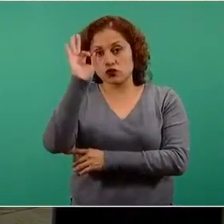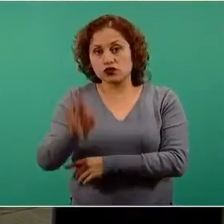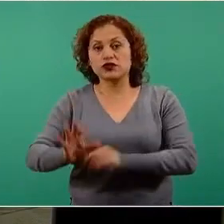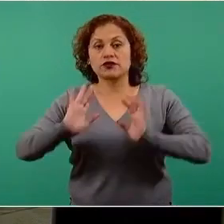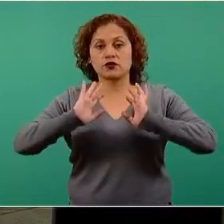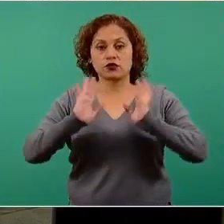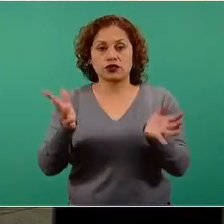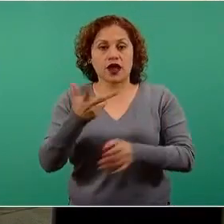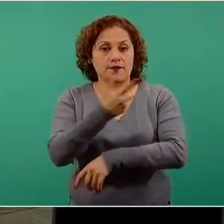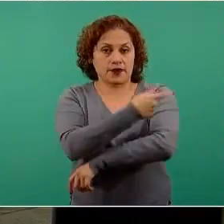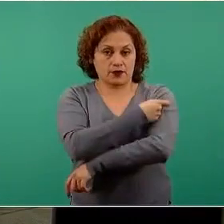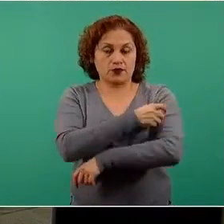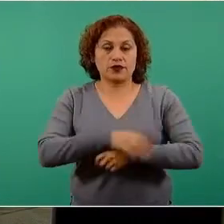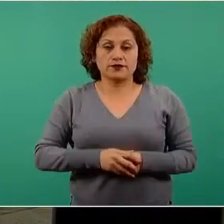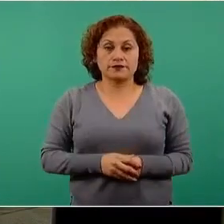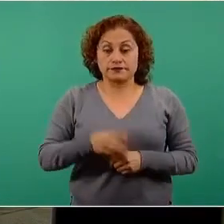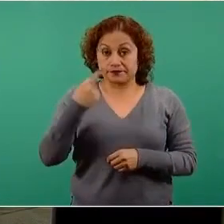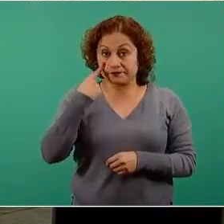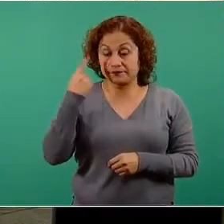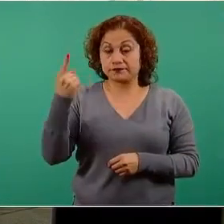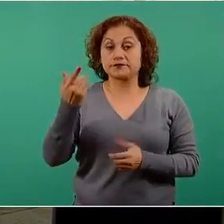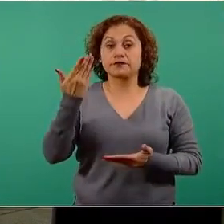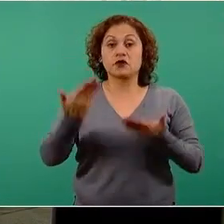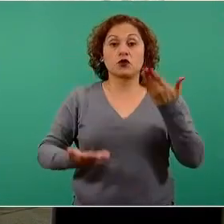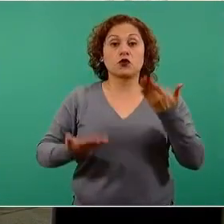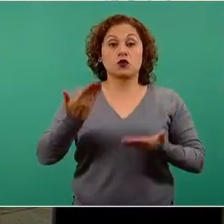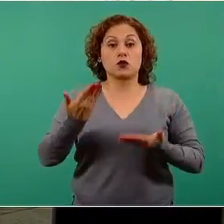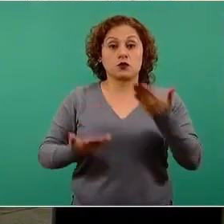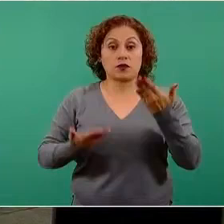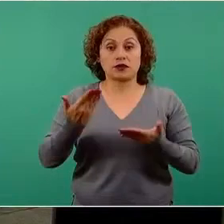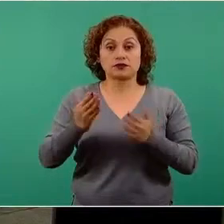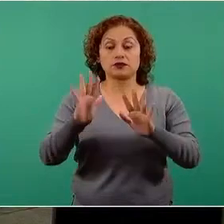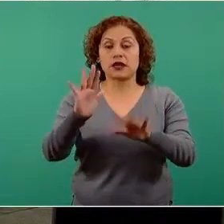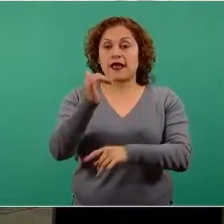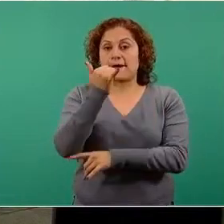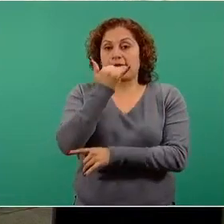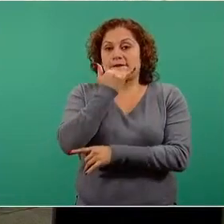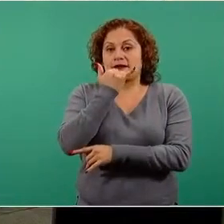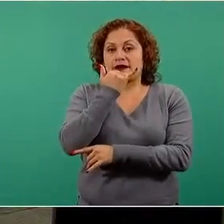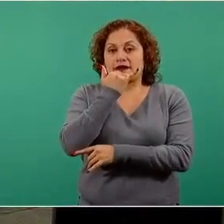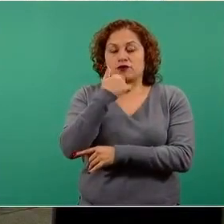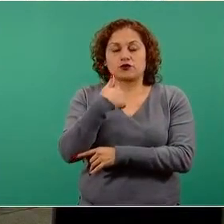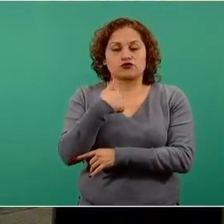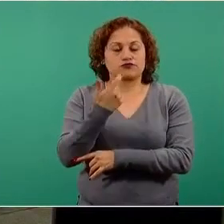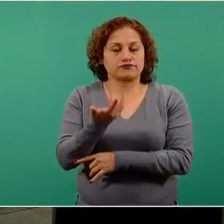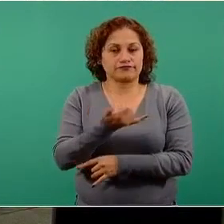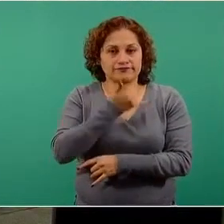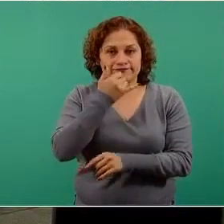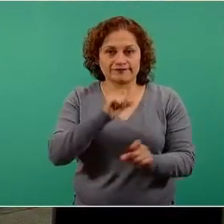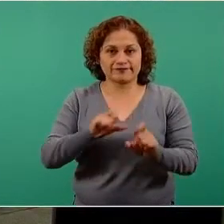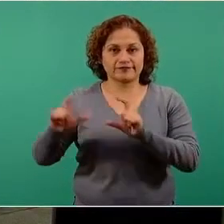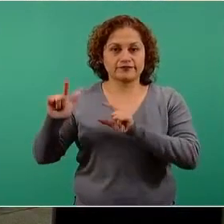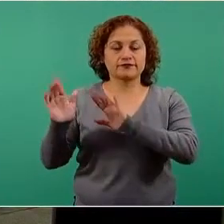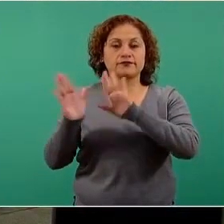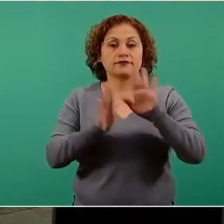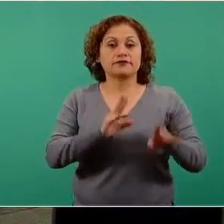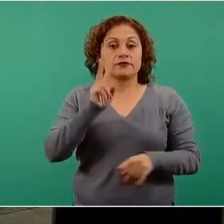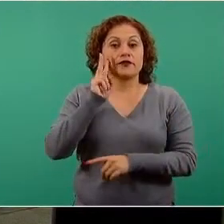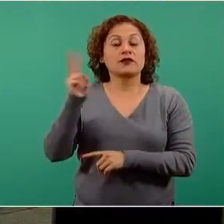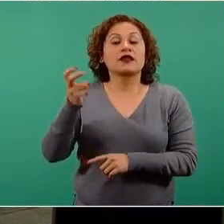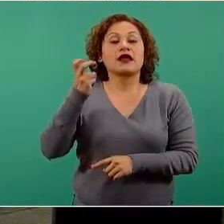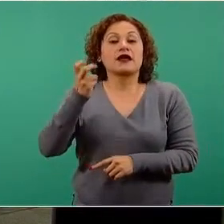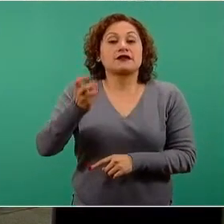su vacuna. Aquí vemos la comparación, me adelanté pensando que venía esa imagen, entre las vacunas que se han